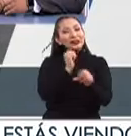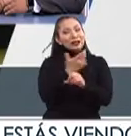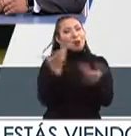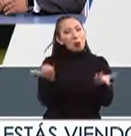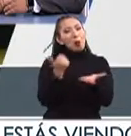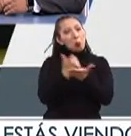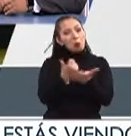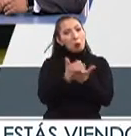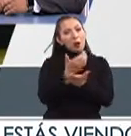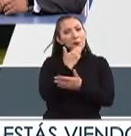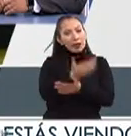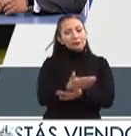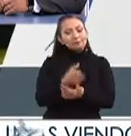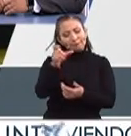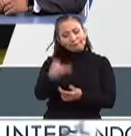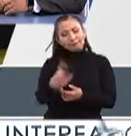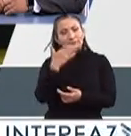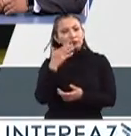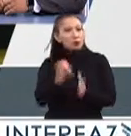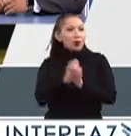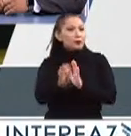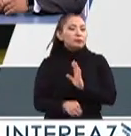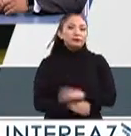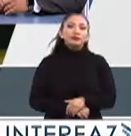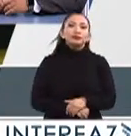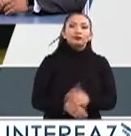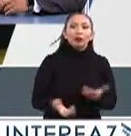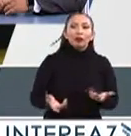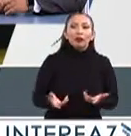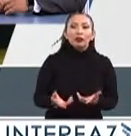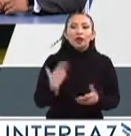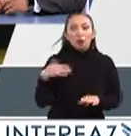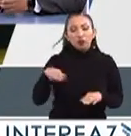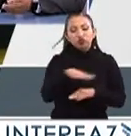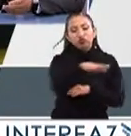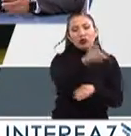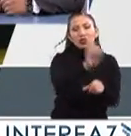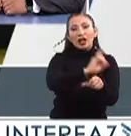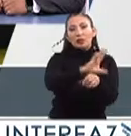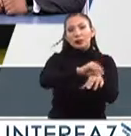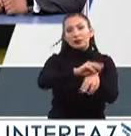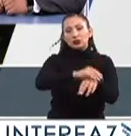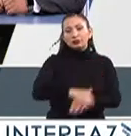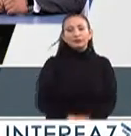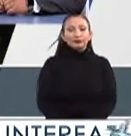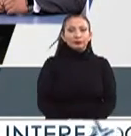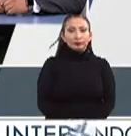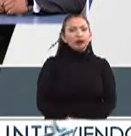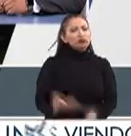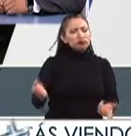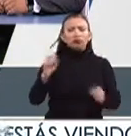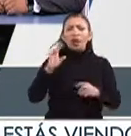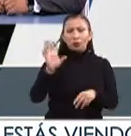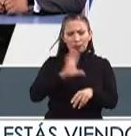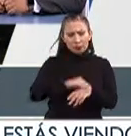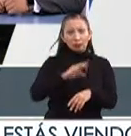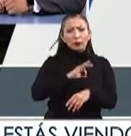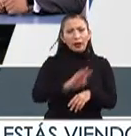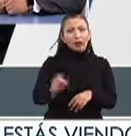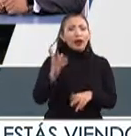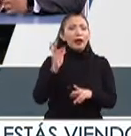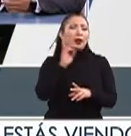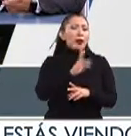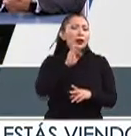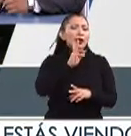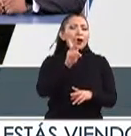sus ventajas, ¿no? Que tienen sus ventajas como por ejemplo, me parece transitar diariamente. Diariamente evitan la